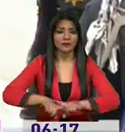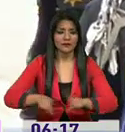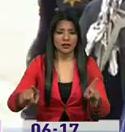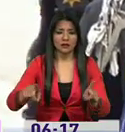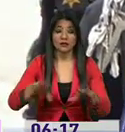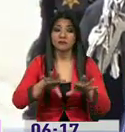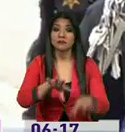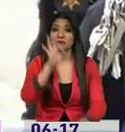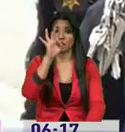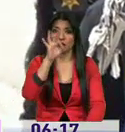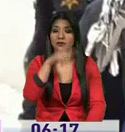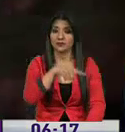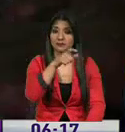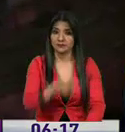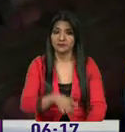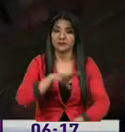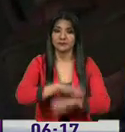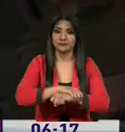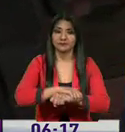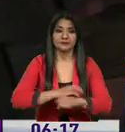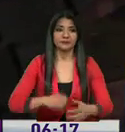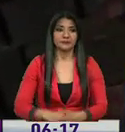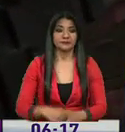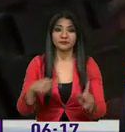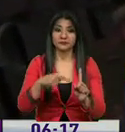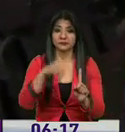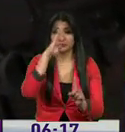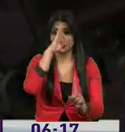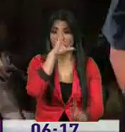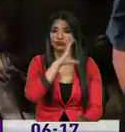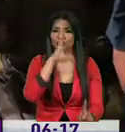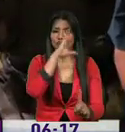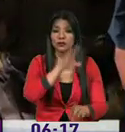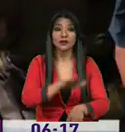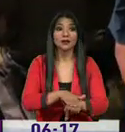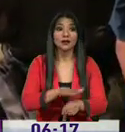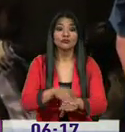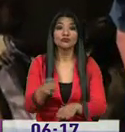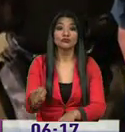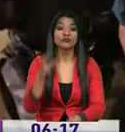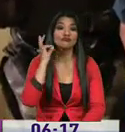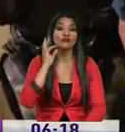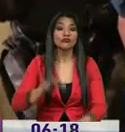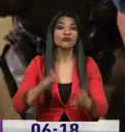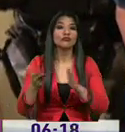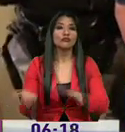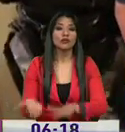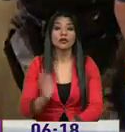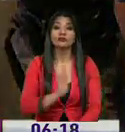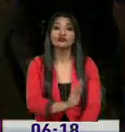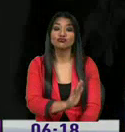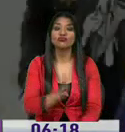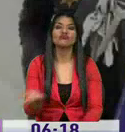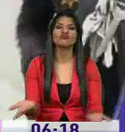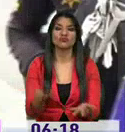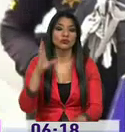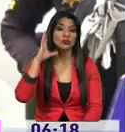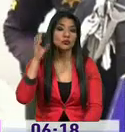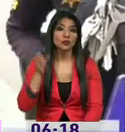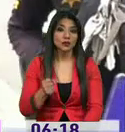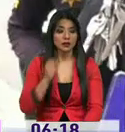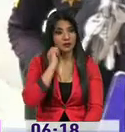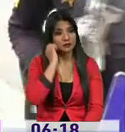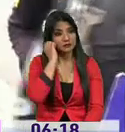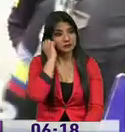logrando dar con la captura del mismo. Él tenía una boleta de captura vigente por un presunto delito de femicidio cometido en Cuenca. Motivo por el cual